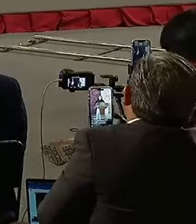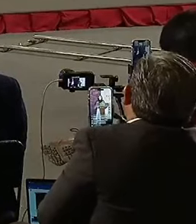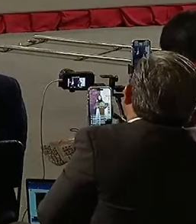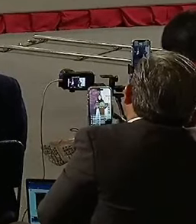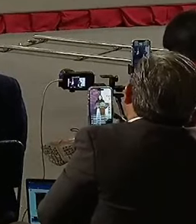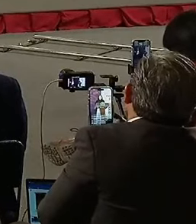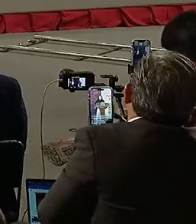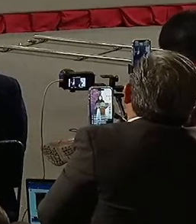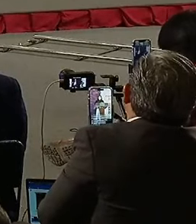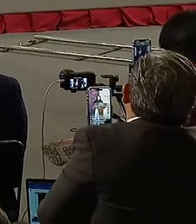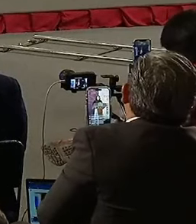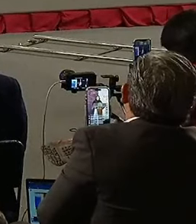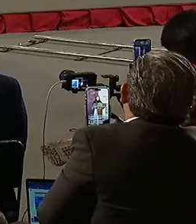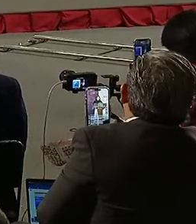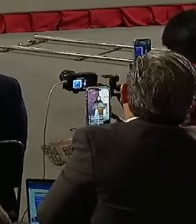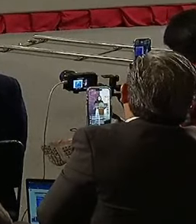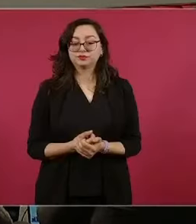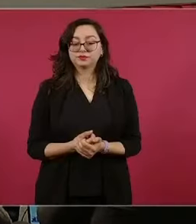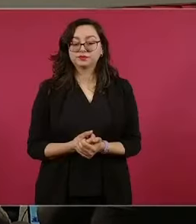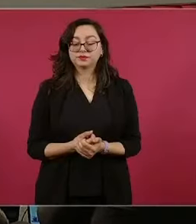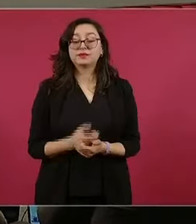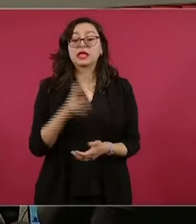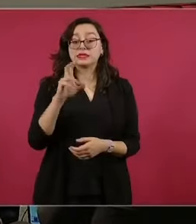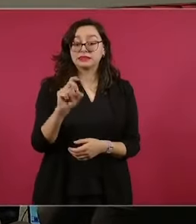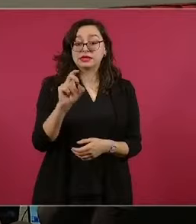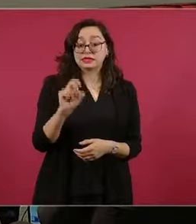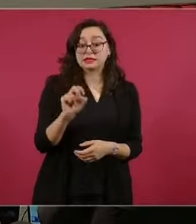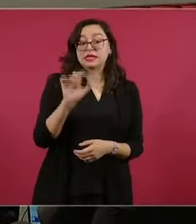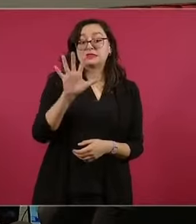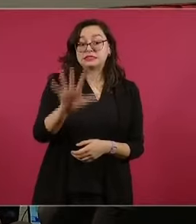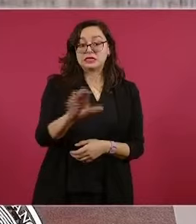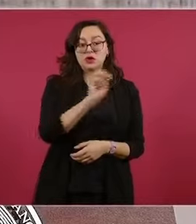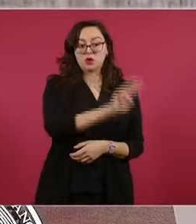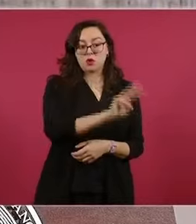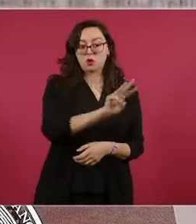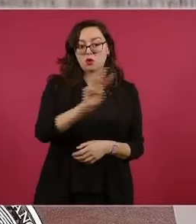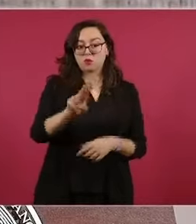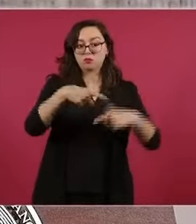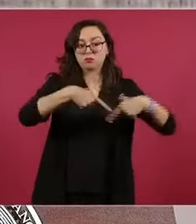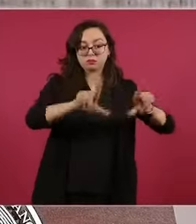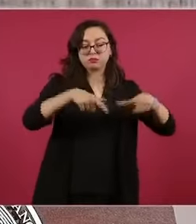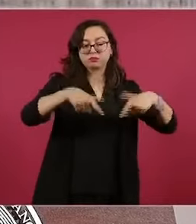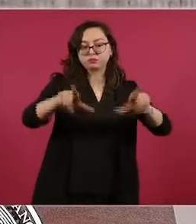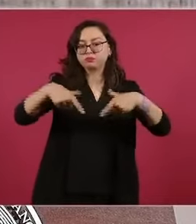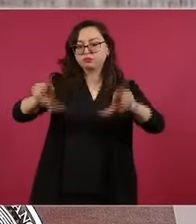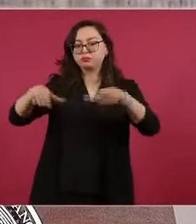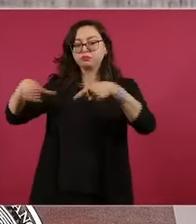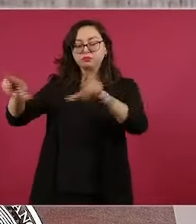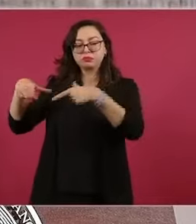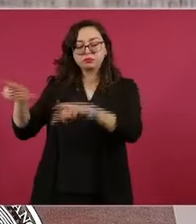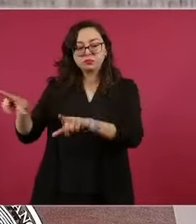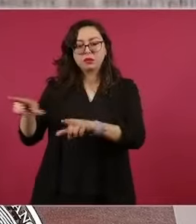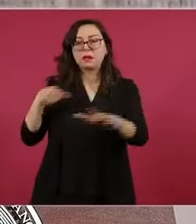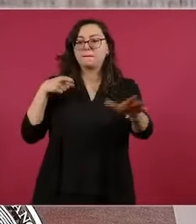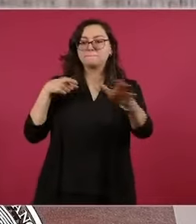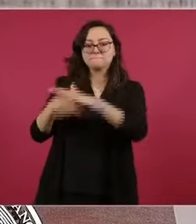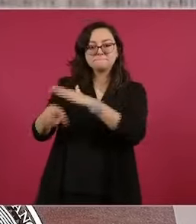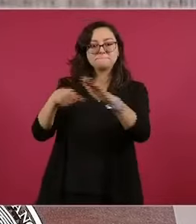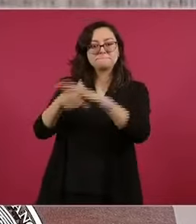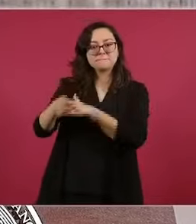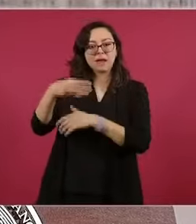decir, pagado a la plataforma de Meta, anuncios. El caso de Denuncia México, lo hemos ya